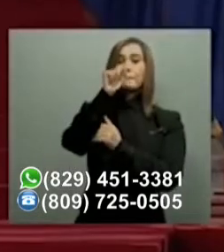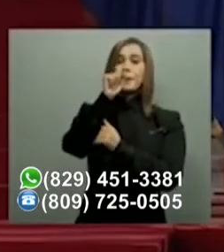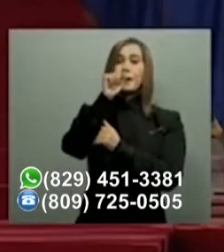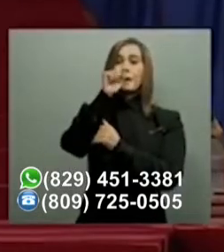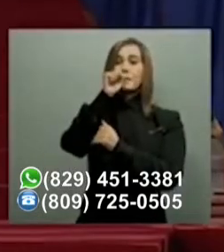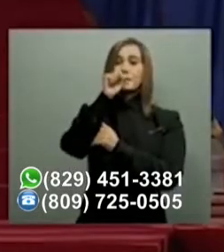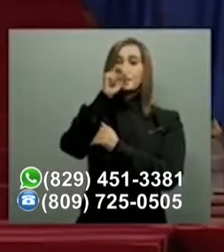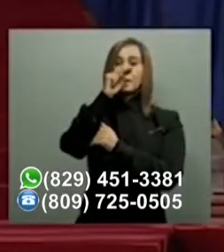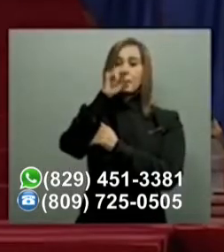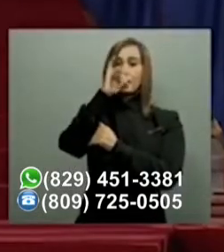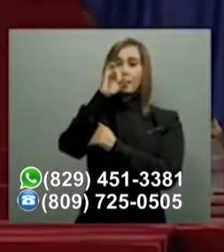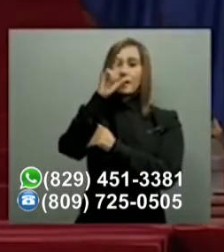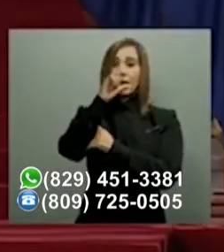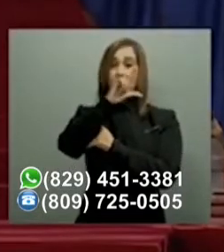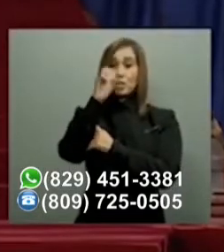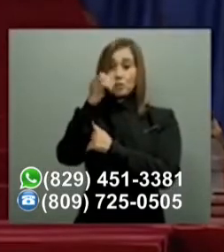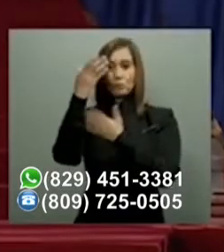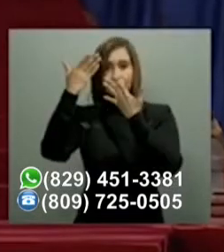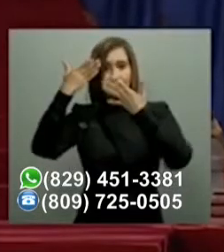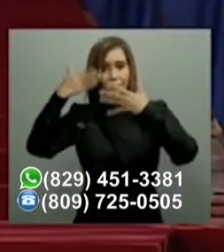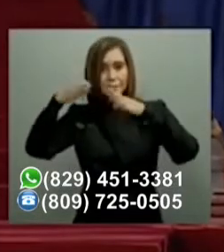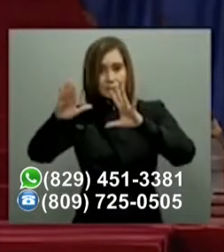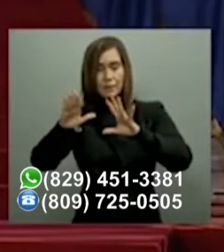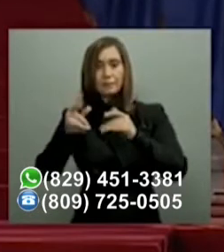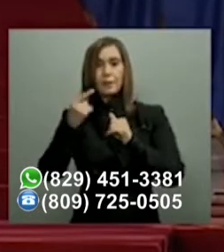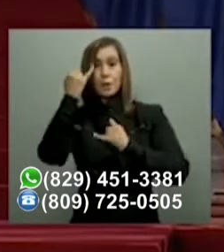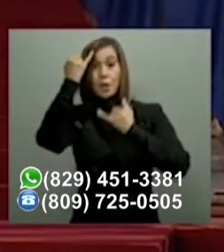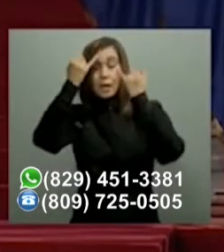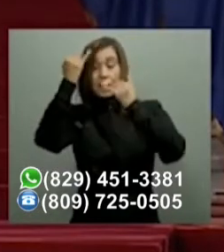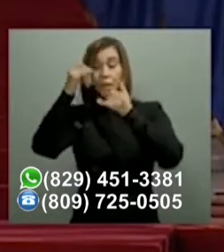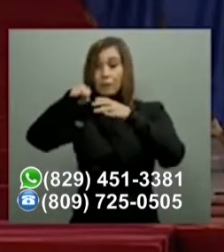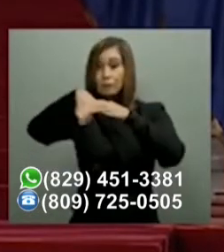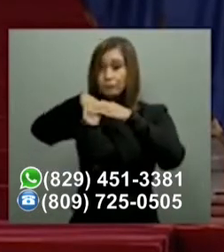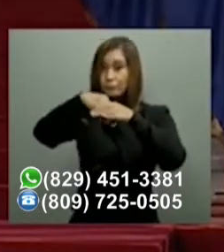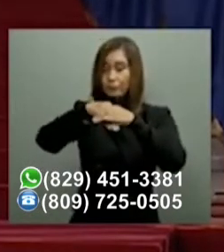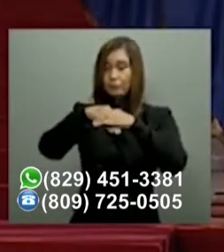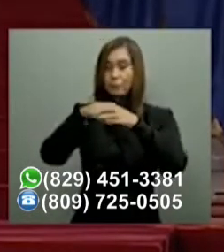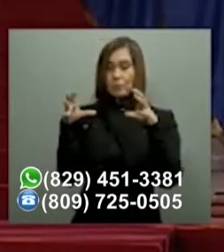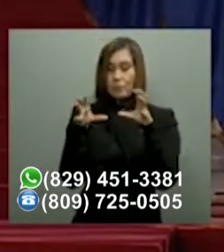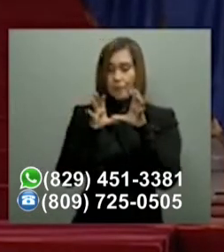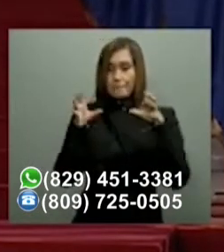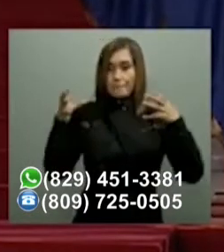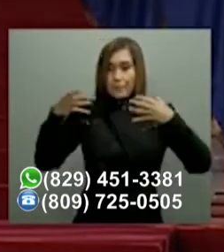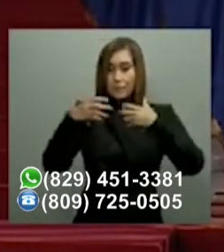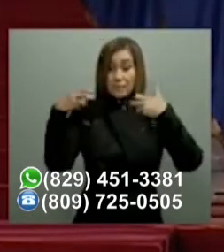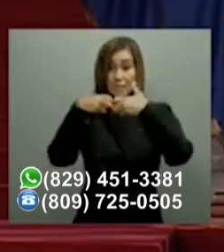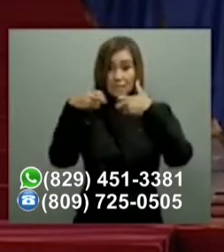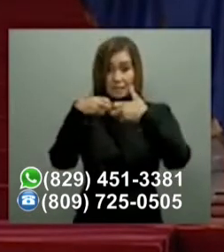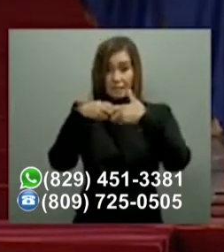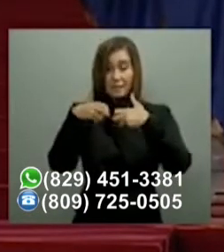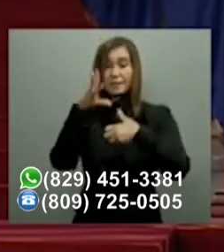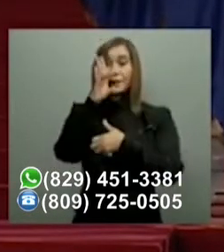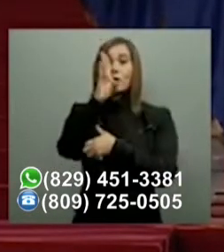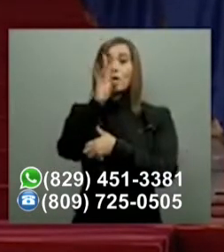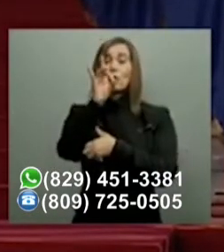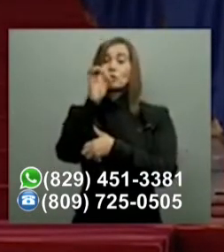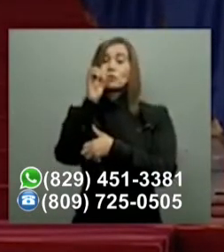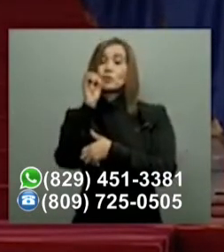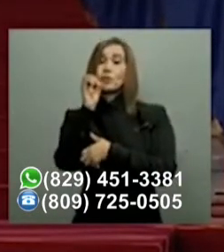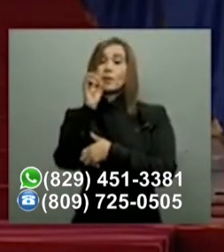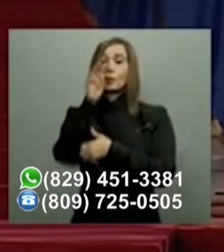paneles incluso sobre él el contenido del discurso del presidente de la república vamos a ver y en